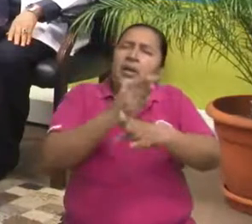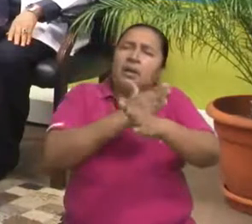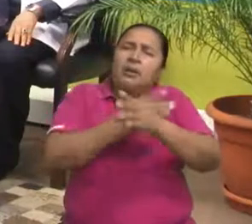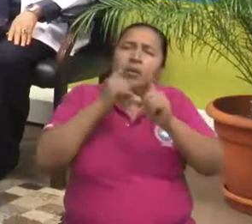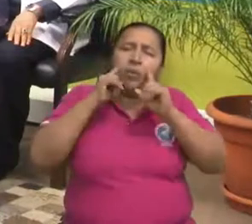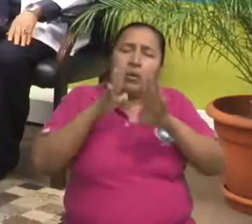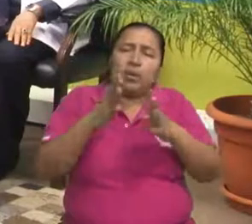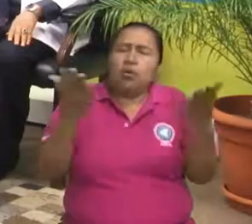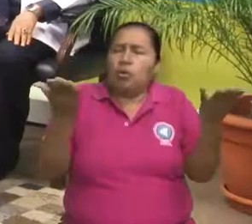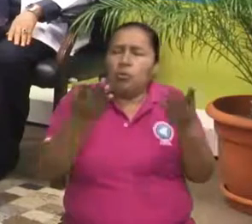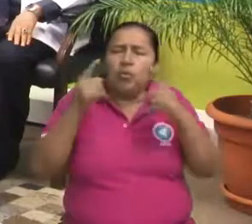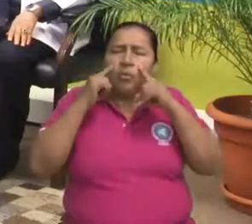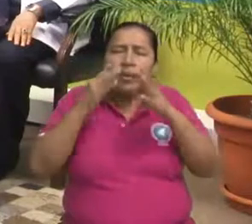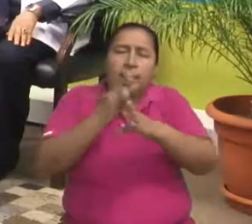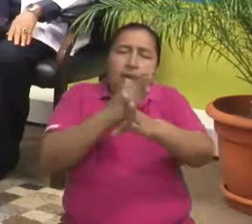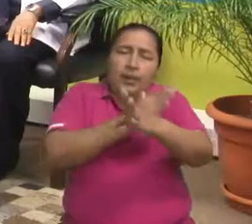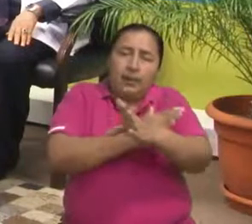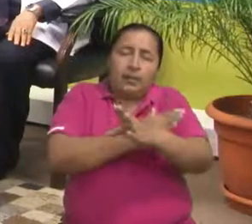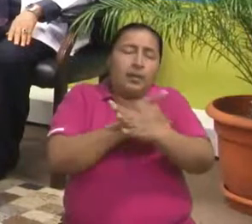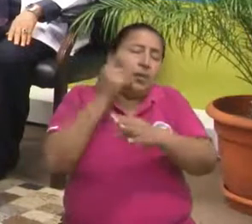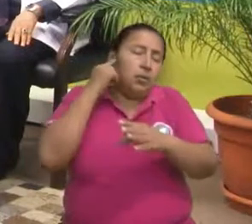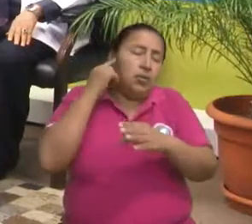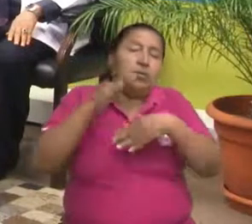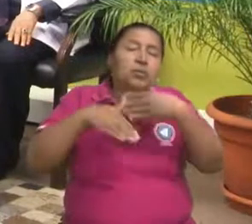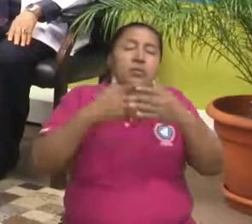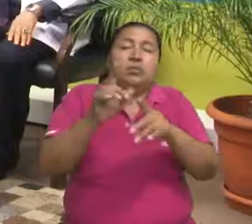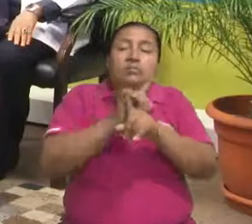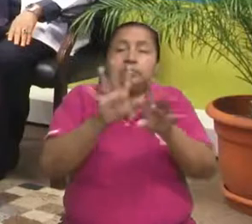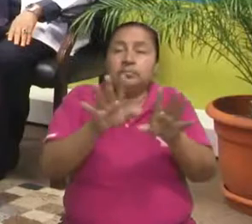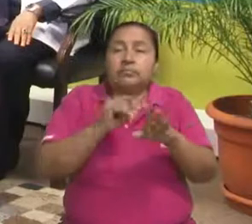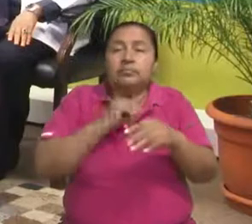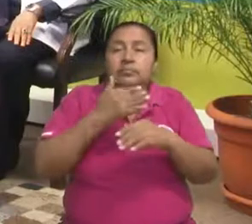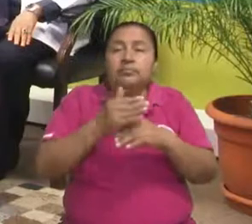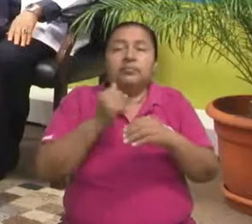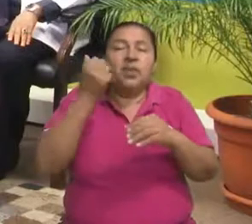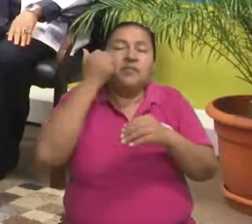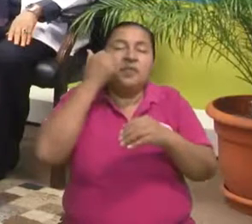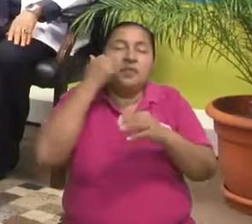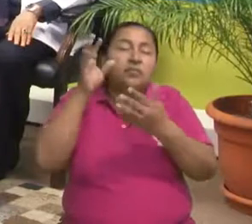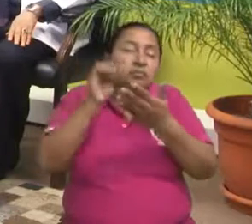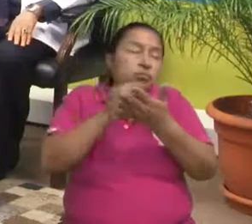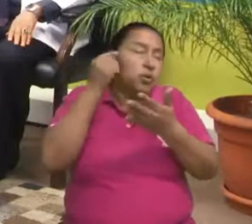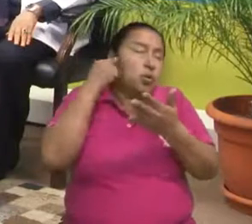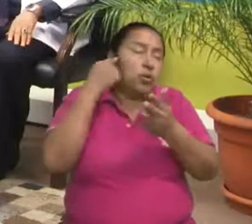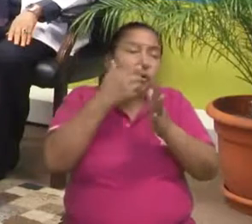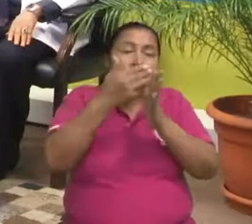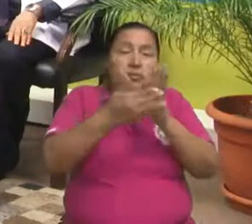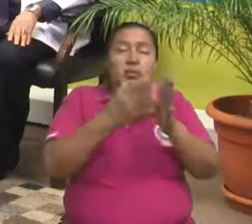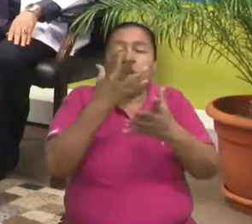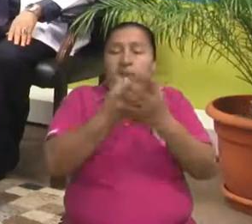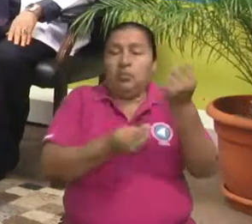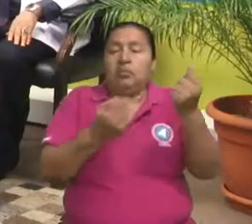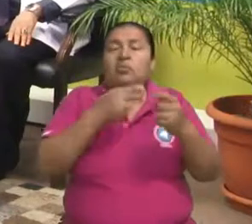¿cómo podemos prevenir rápidamente las infecciones en el oído, tanto medio como